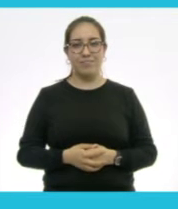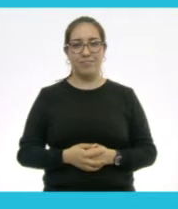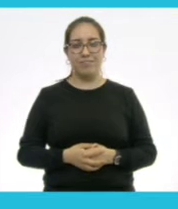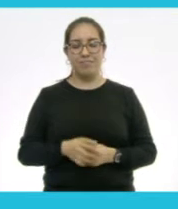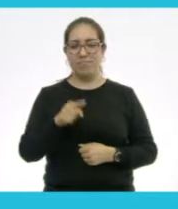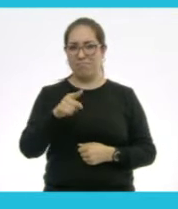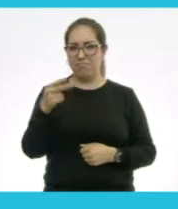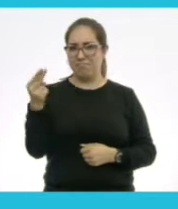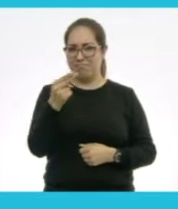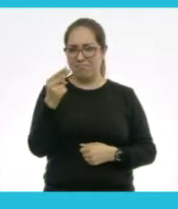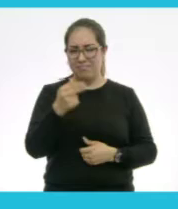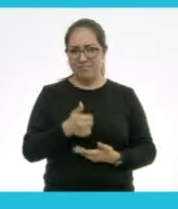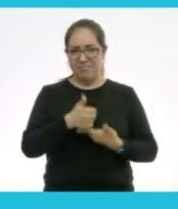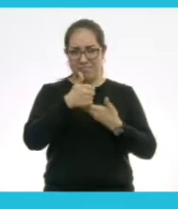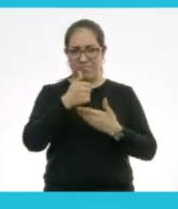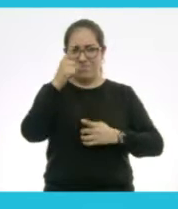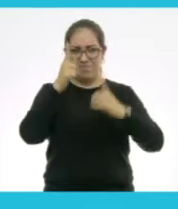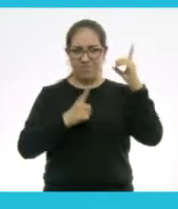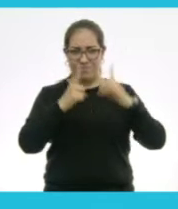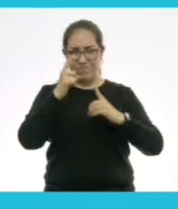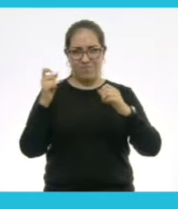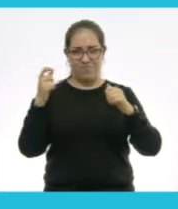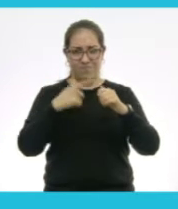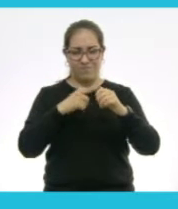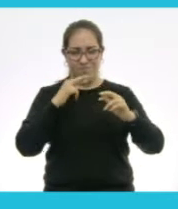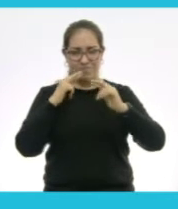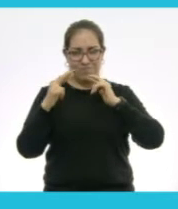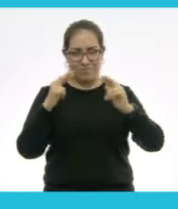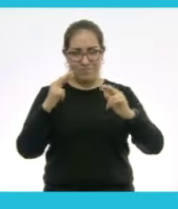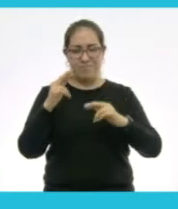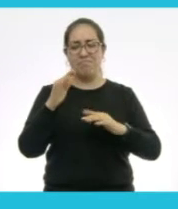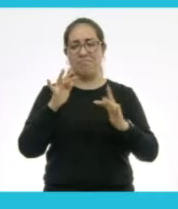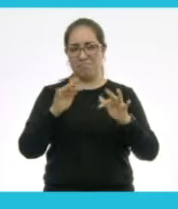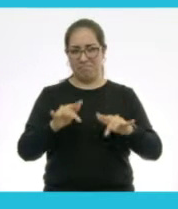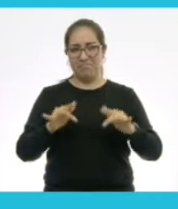Si necesitas ayuda para resolver tus dudas, contáctanos.